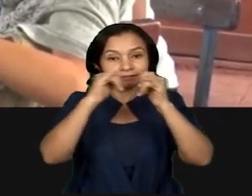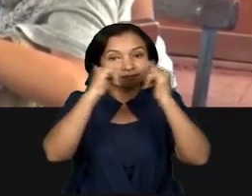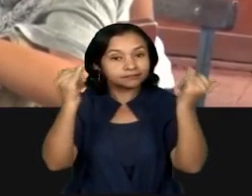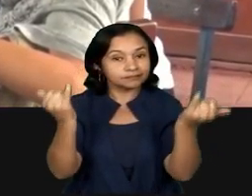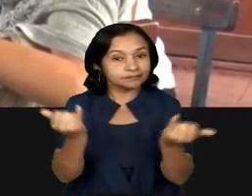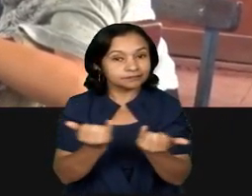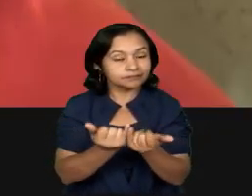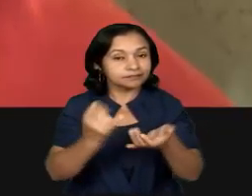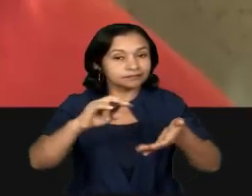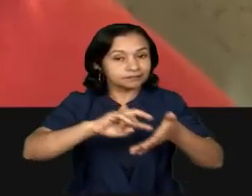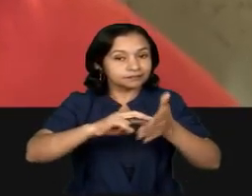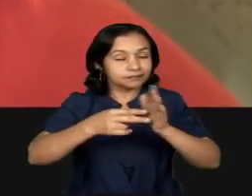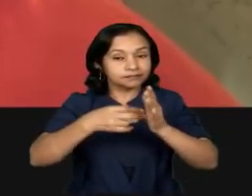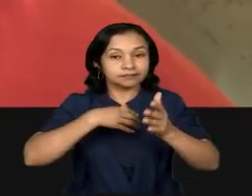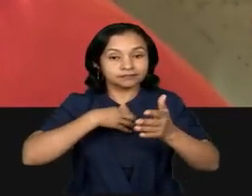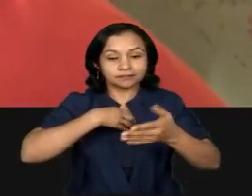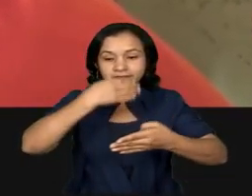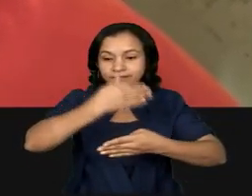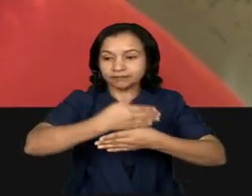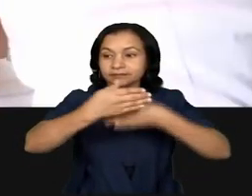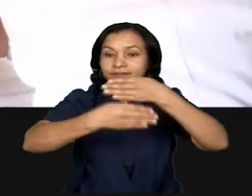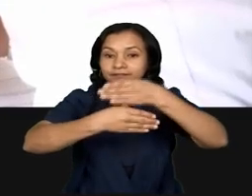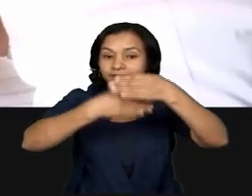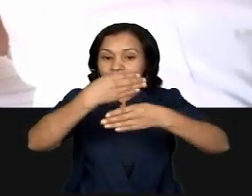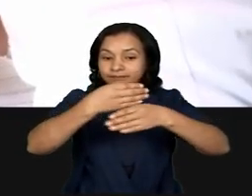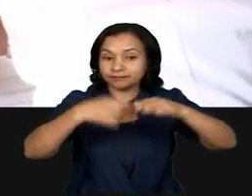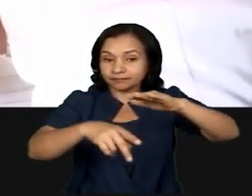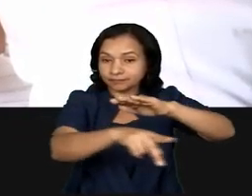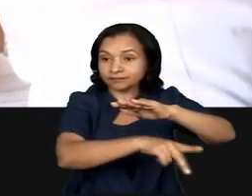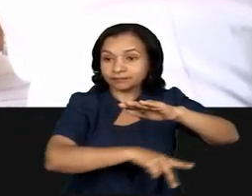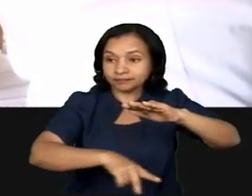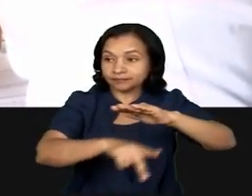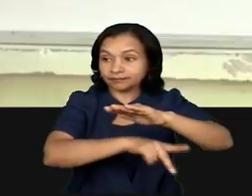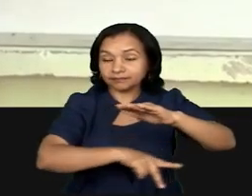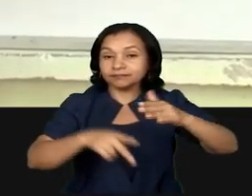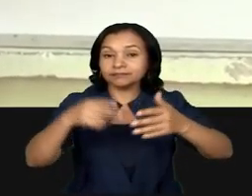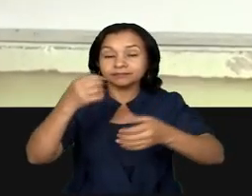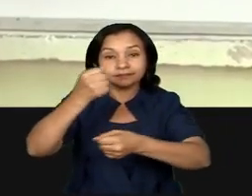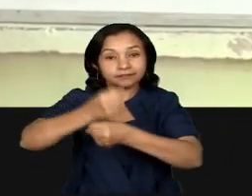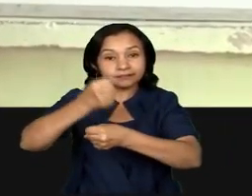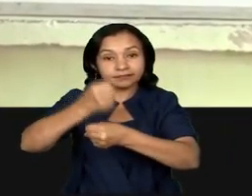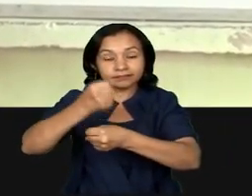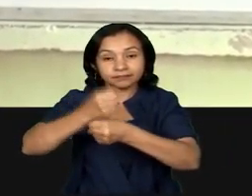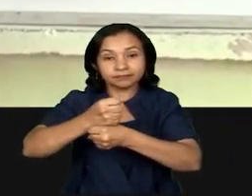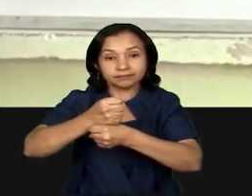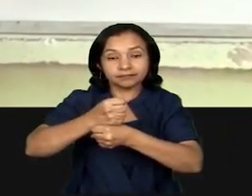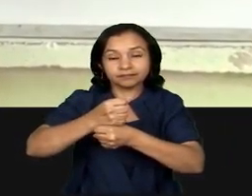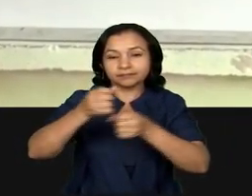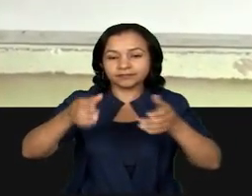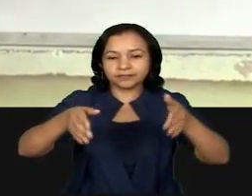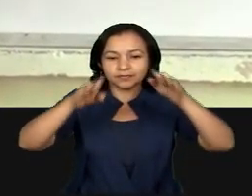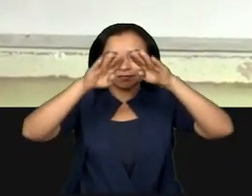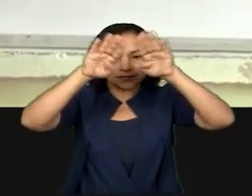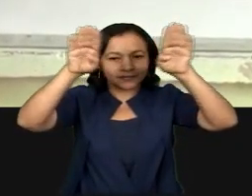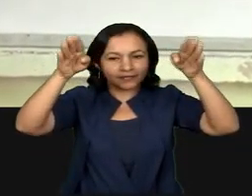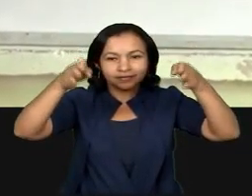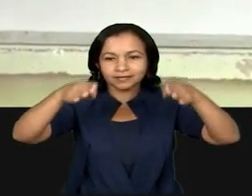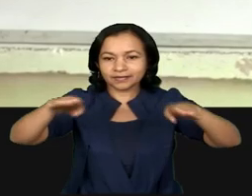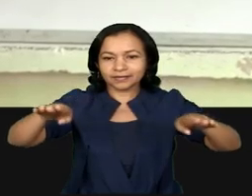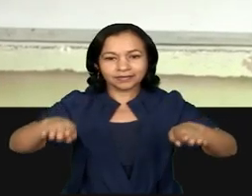de lo que es la infraestructura adecuada a educación inicial. Se hicieron una infraestructura al estilo de Castillo,